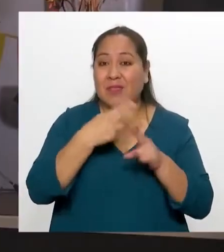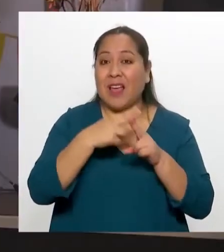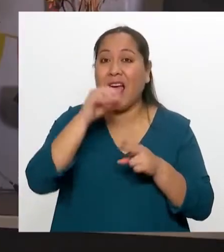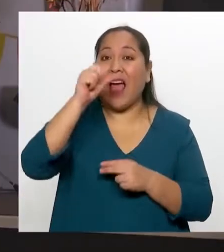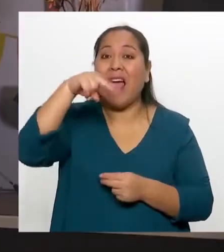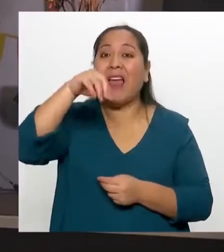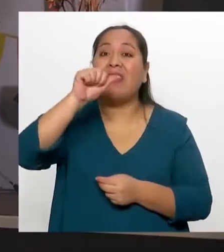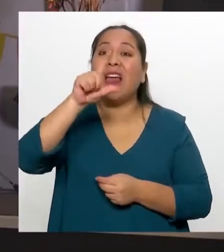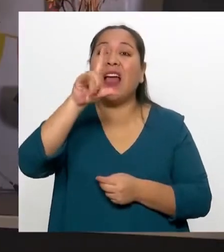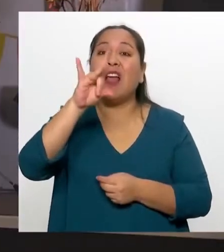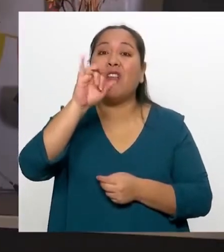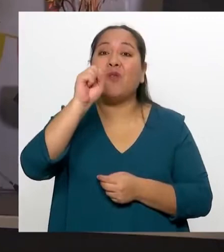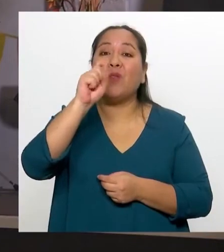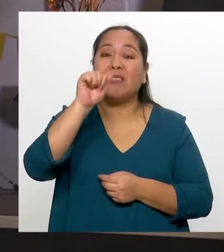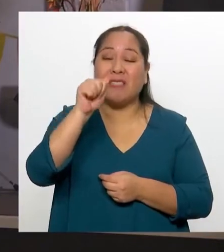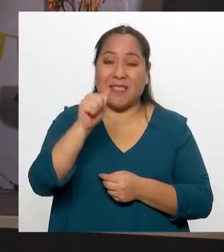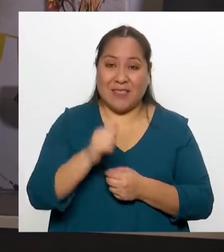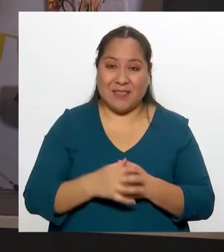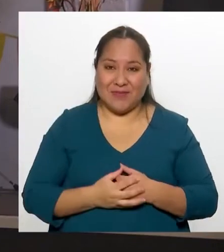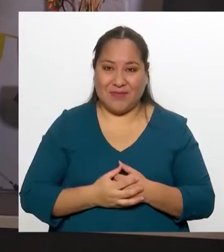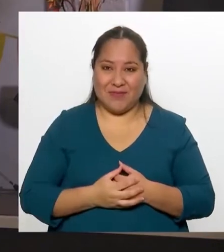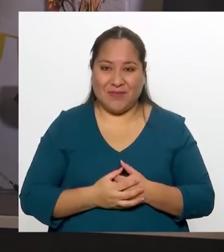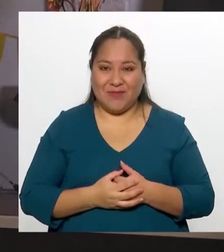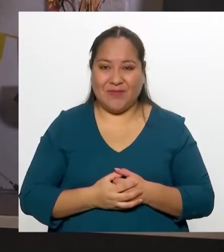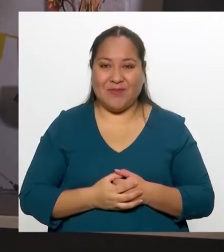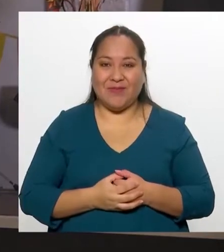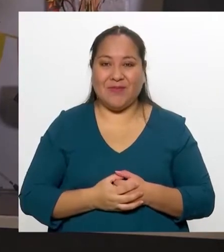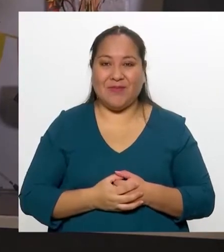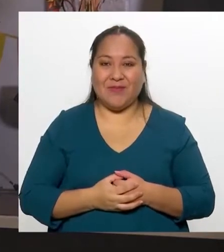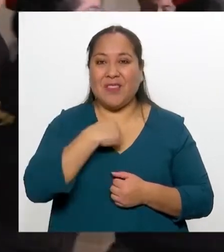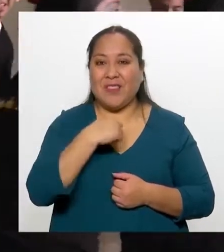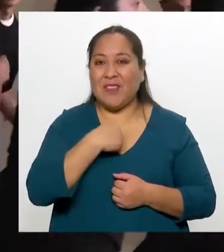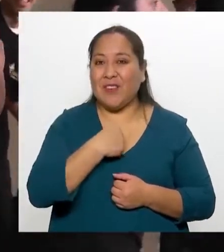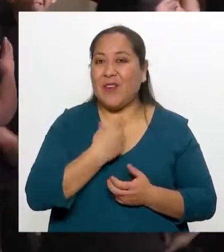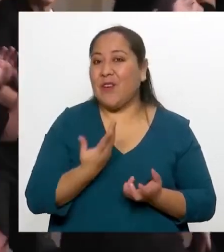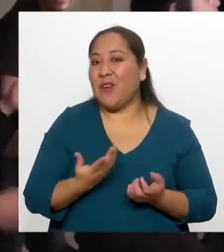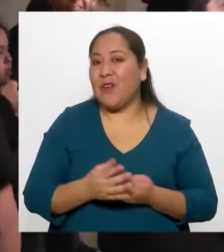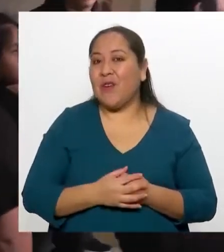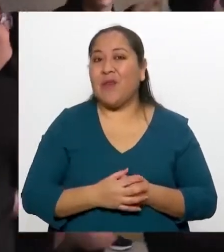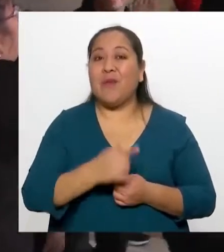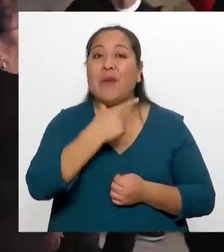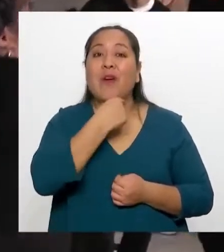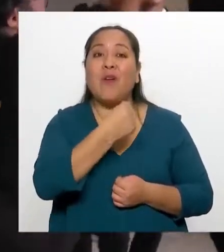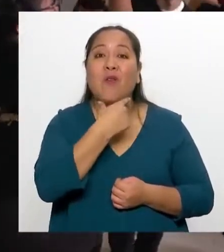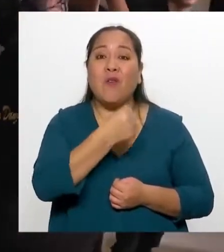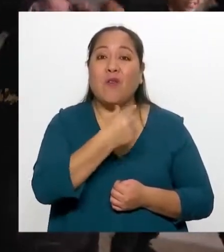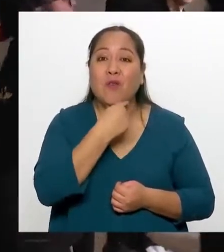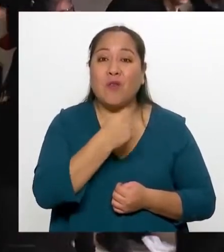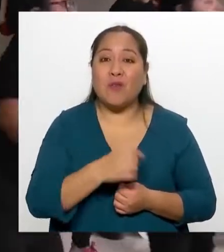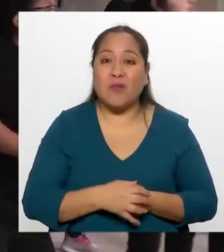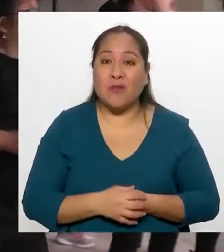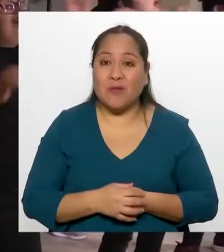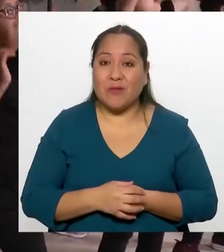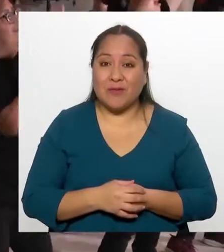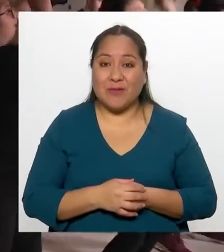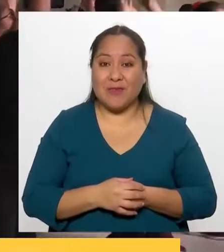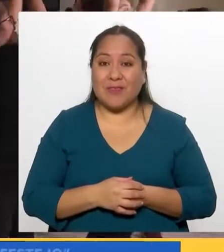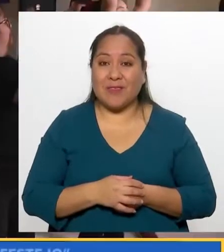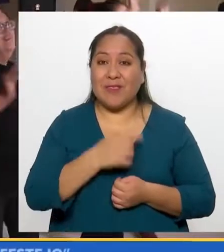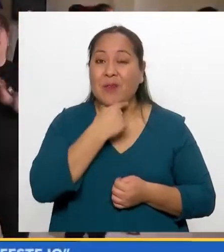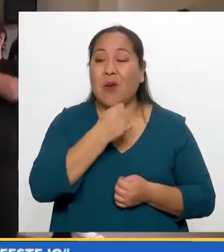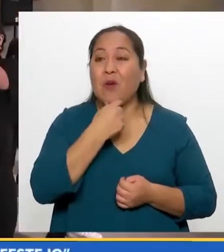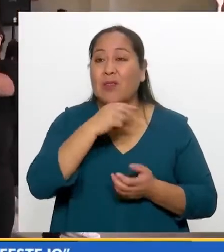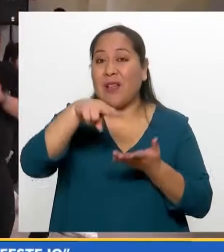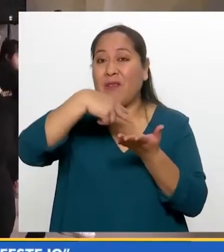Yo me llamo Anavisa Rodríguez Andauro. Estoy muy feliz de que me gusta bailar, a mí me